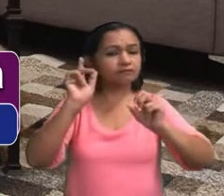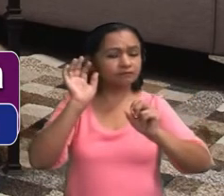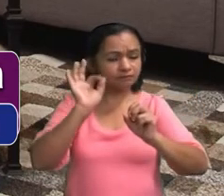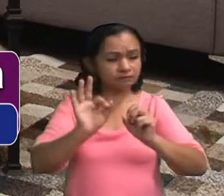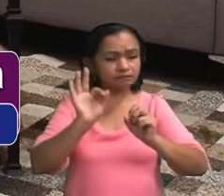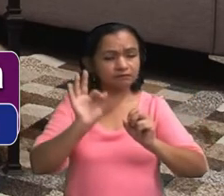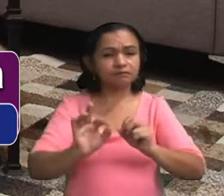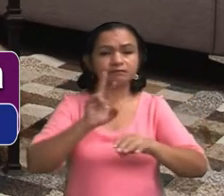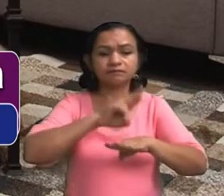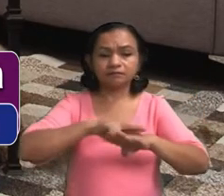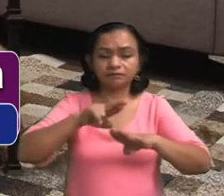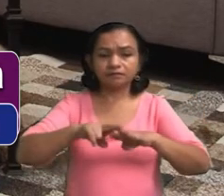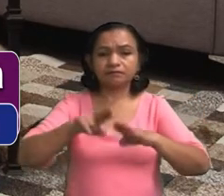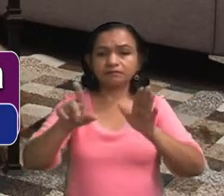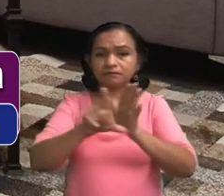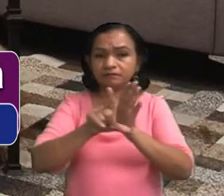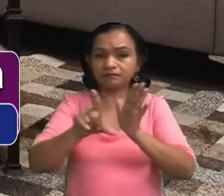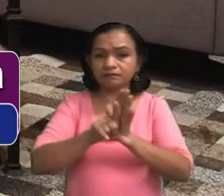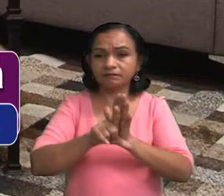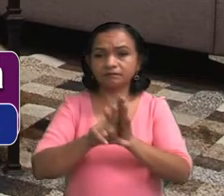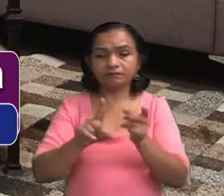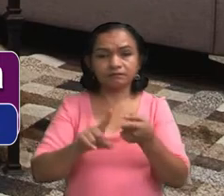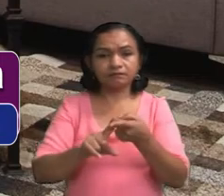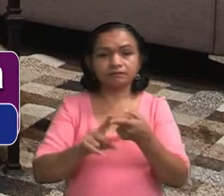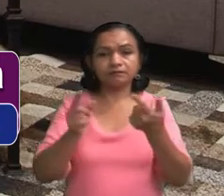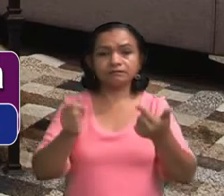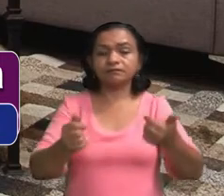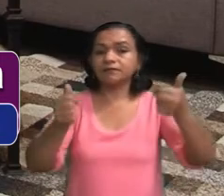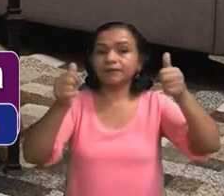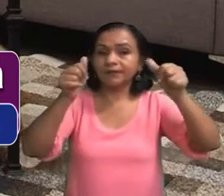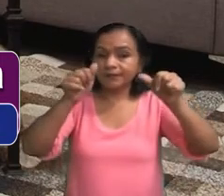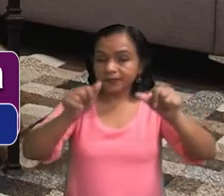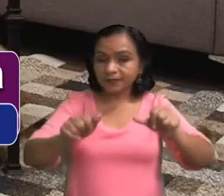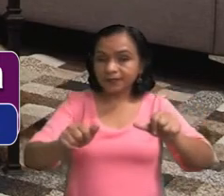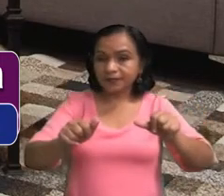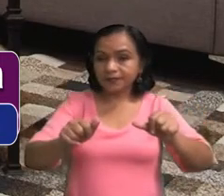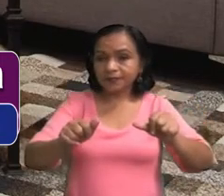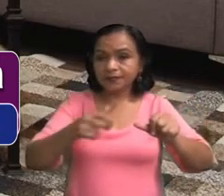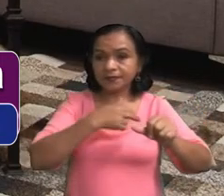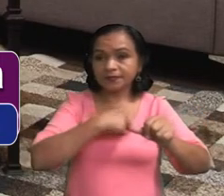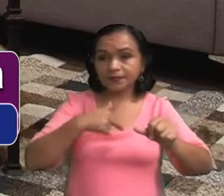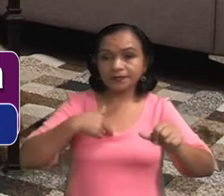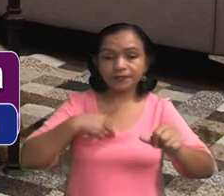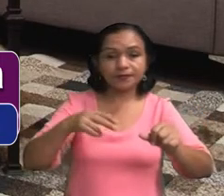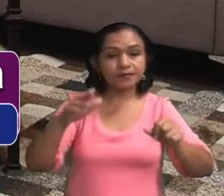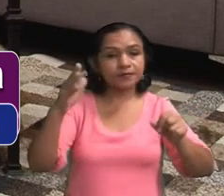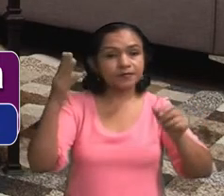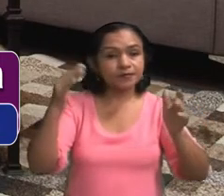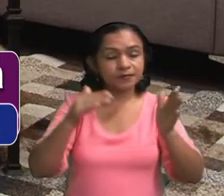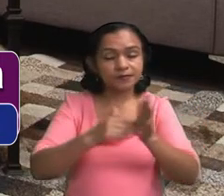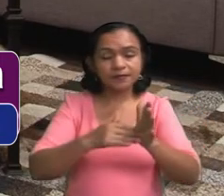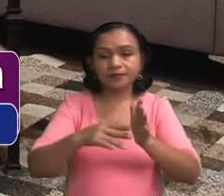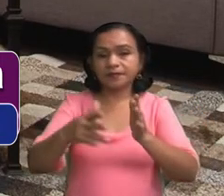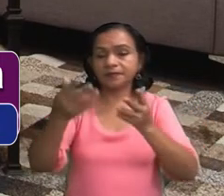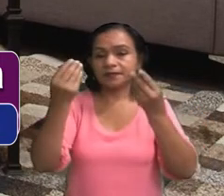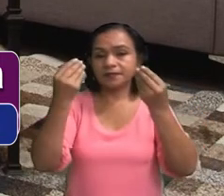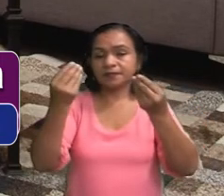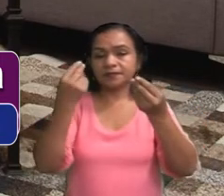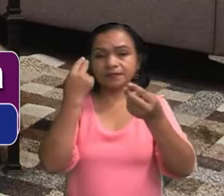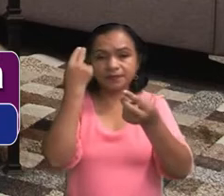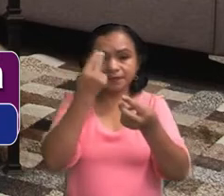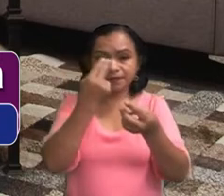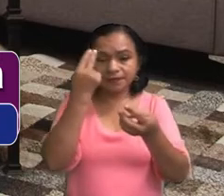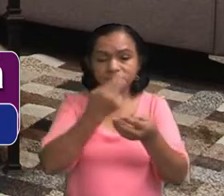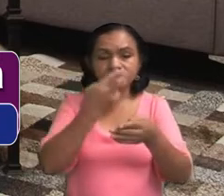las normas, por ejemplo, claro, establecidas ISO 9000, ISO no sé cuántos mil, y todas